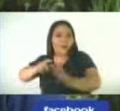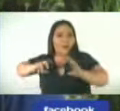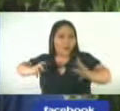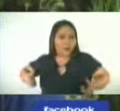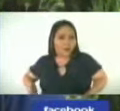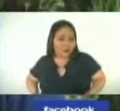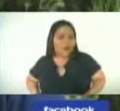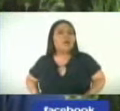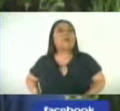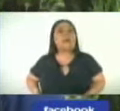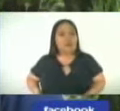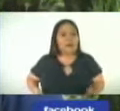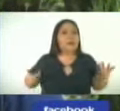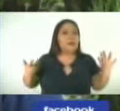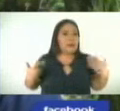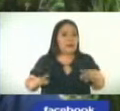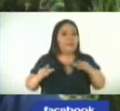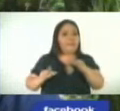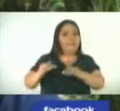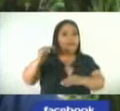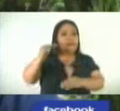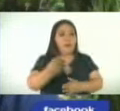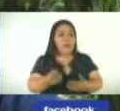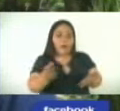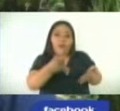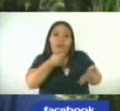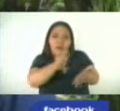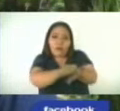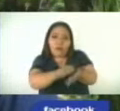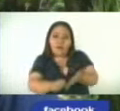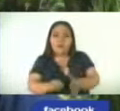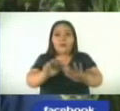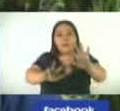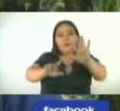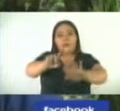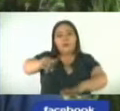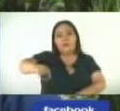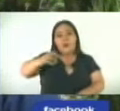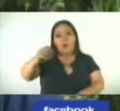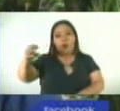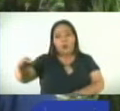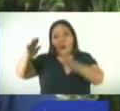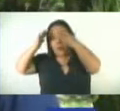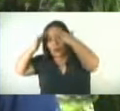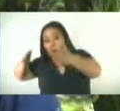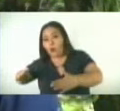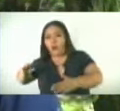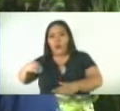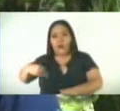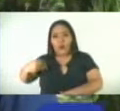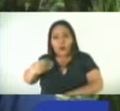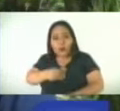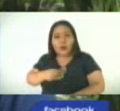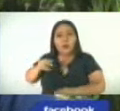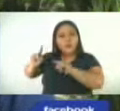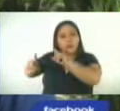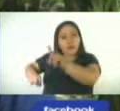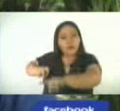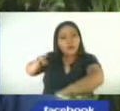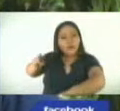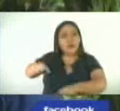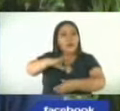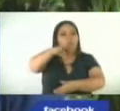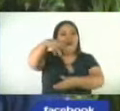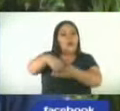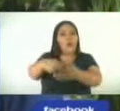que se incrementó ahora, según nos acaban de decir, a más de 81 mil entre atenciones y consultas a nivel de todo el sistema integrado